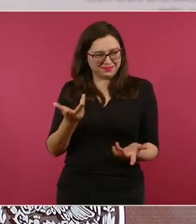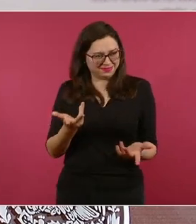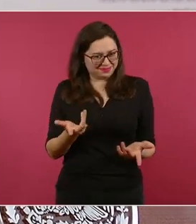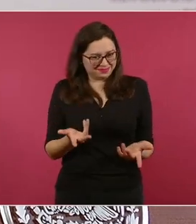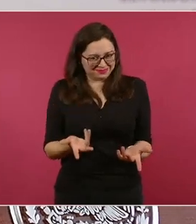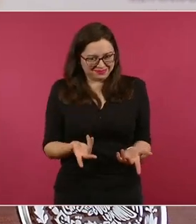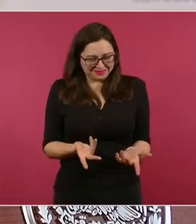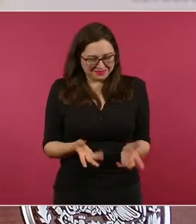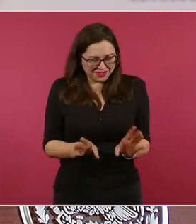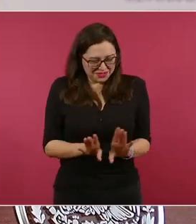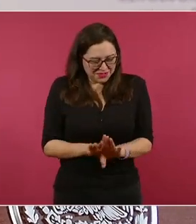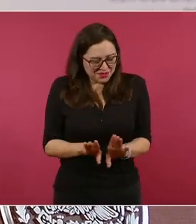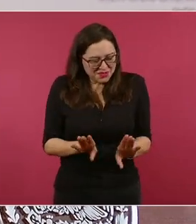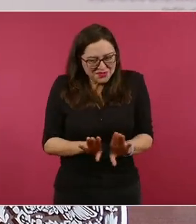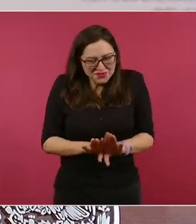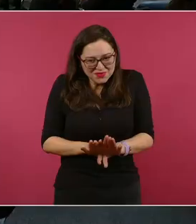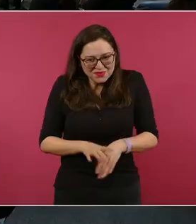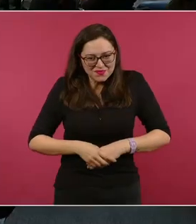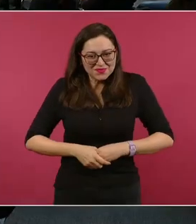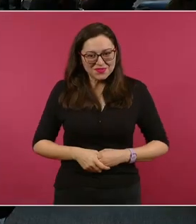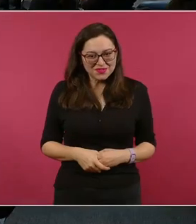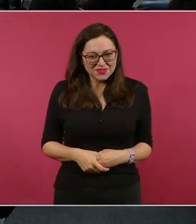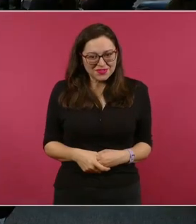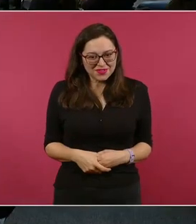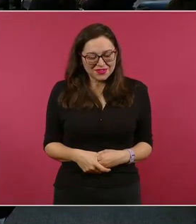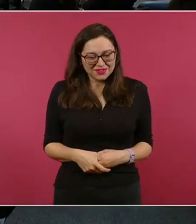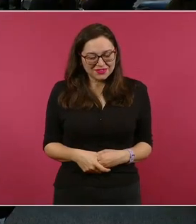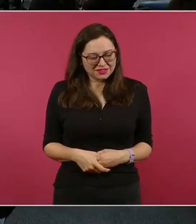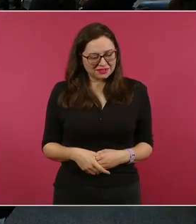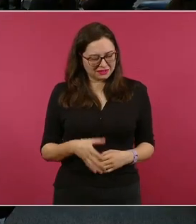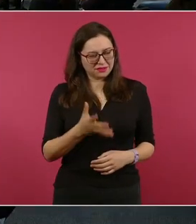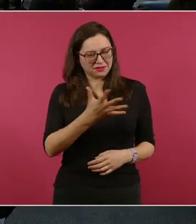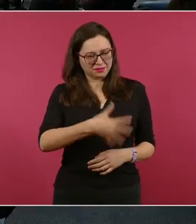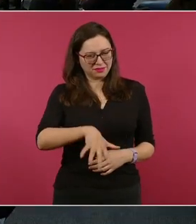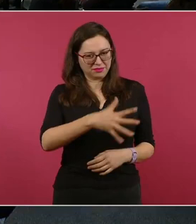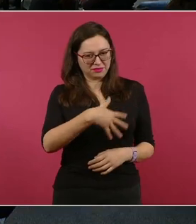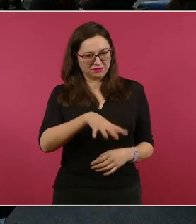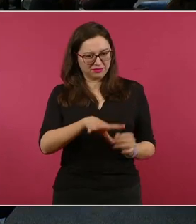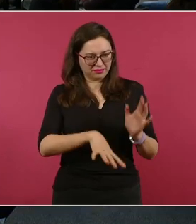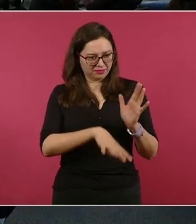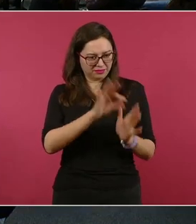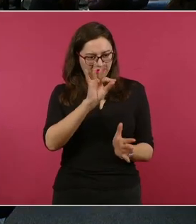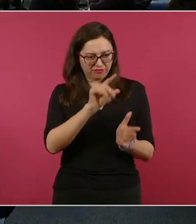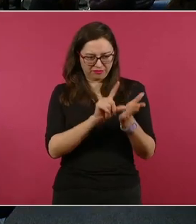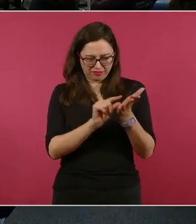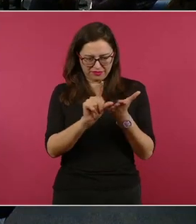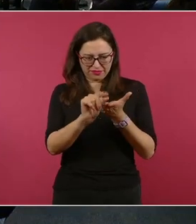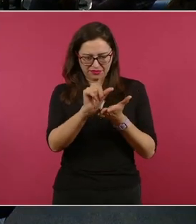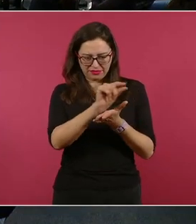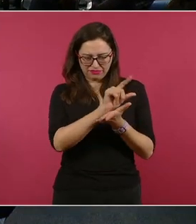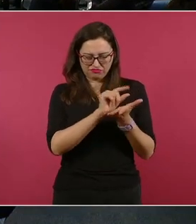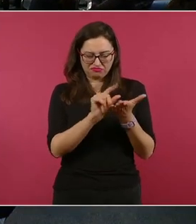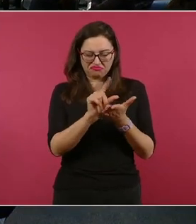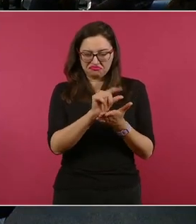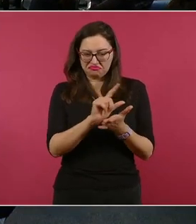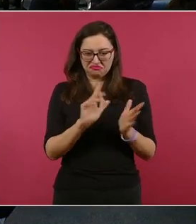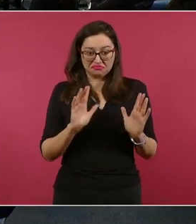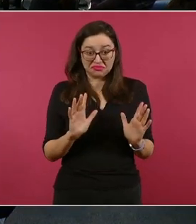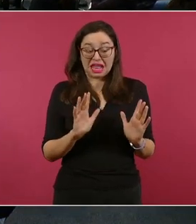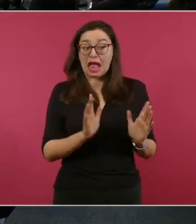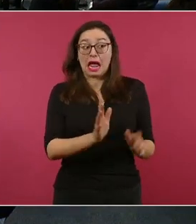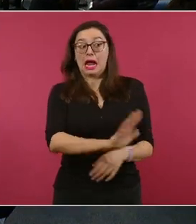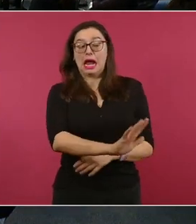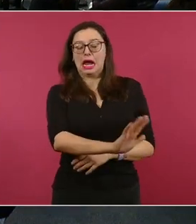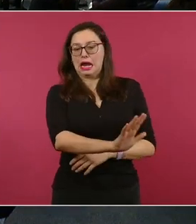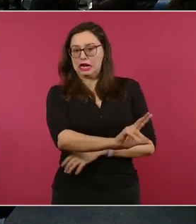A ver si no está un tuit. No nos pueden acusar de nada porque… Ah, no, sí.